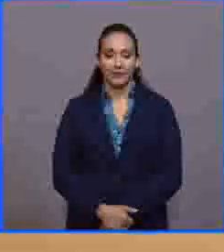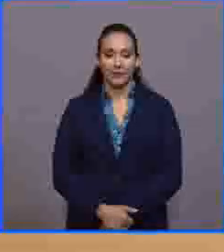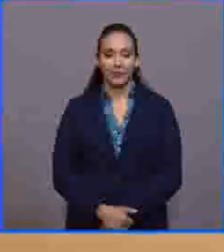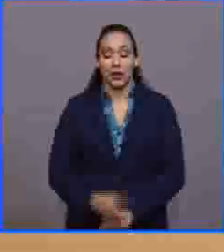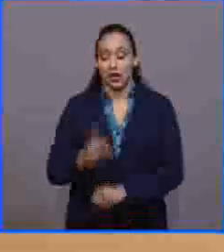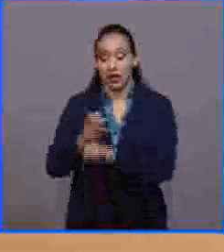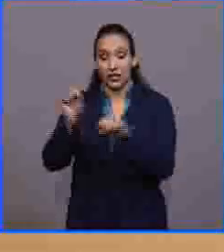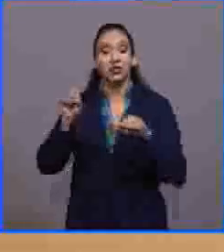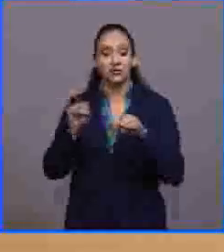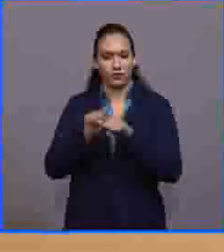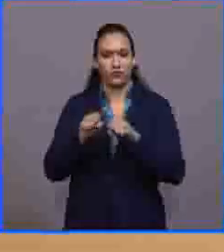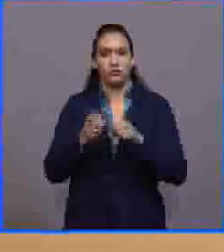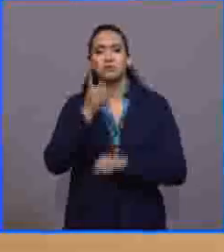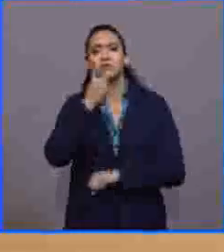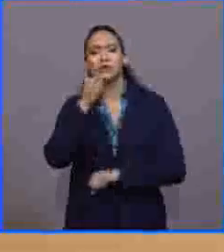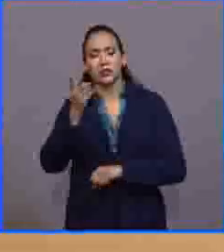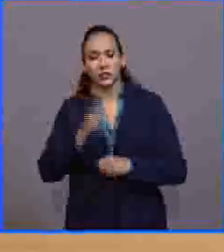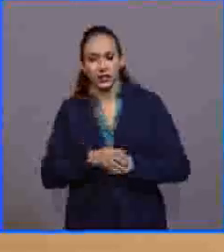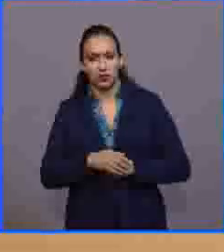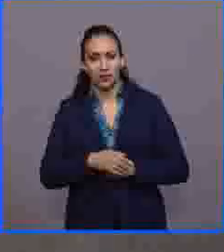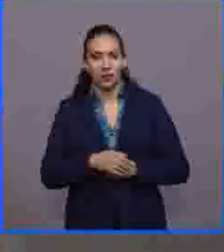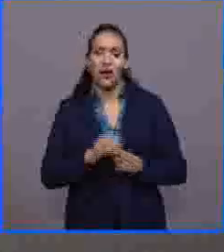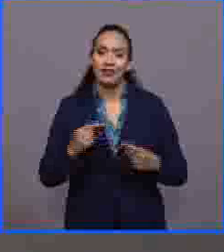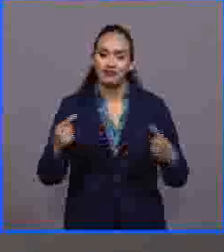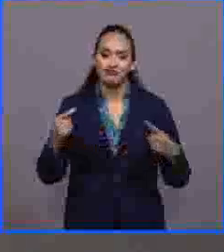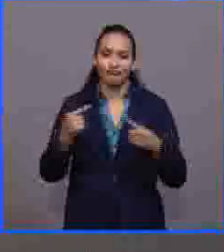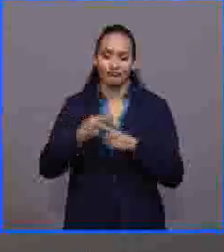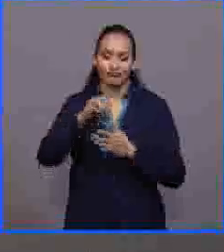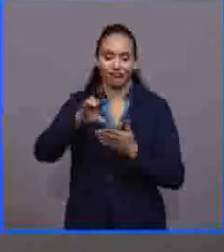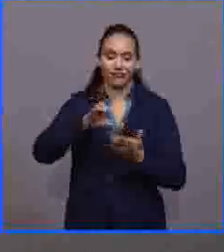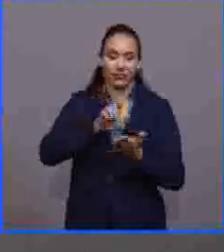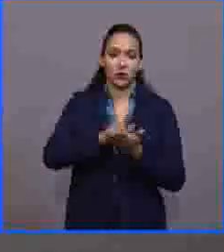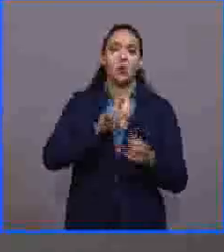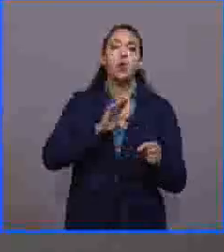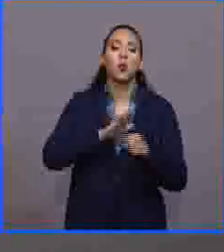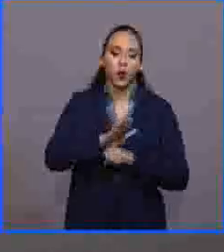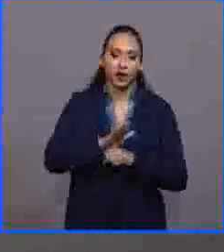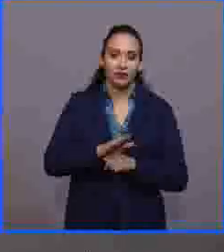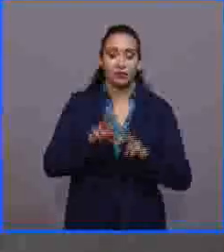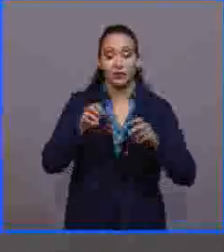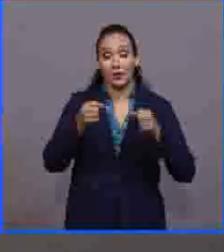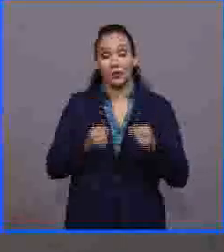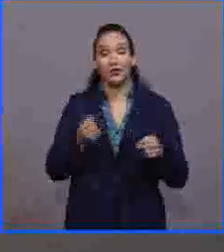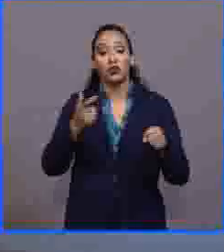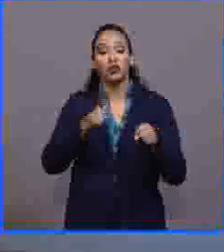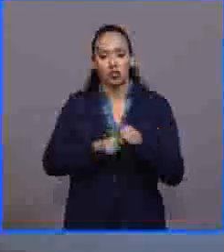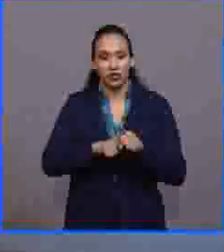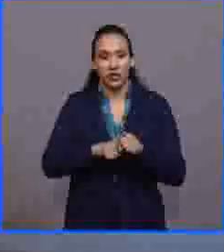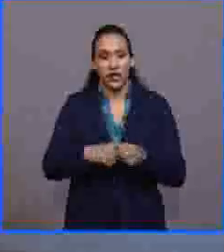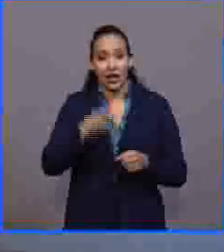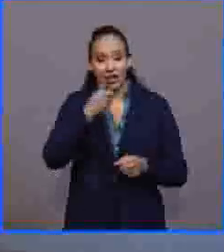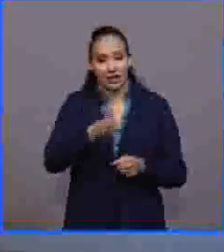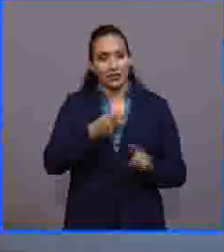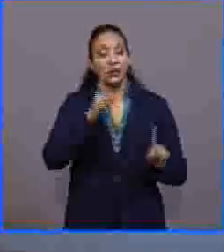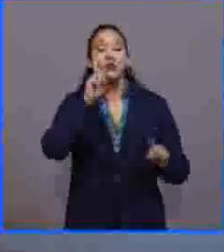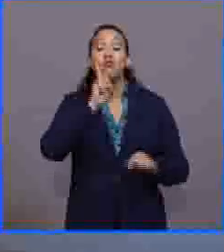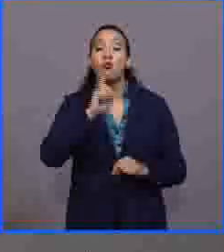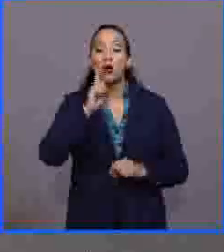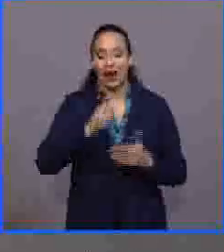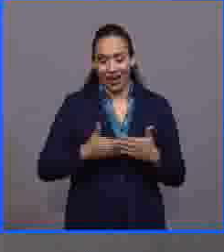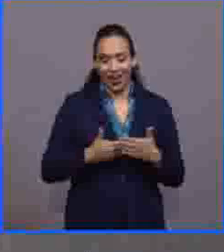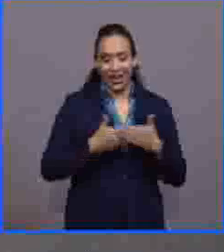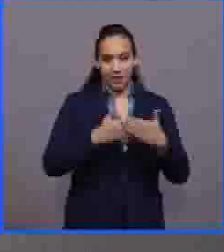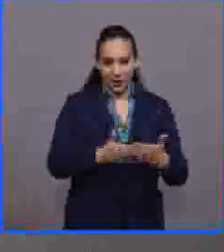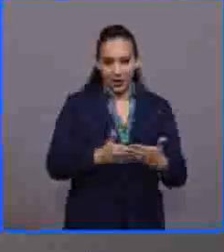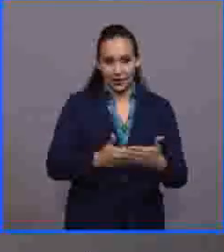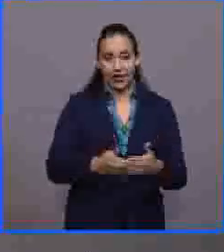La segunda sala de la Corte determinó que son contrarias a la Constitución las disposiciones del Seguro Social que niegan a una mujer embarazada con